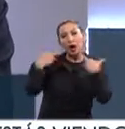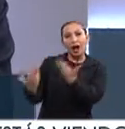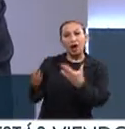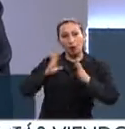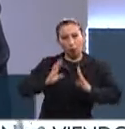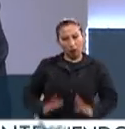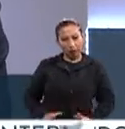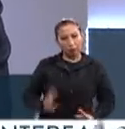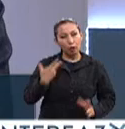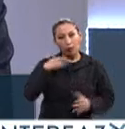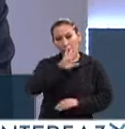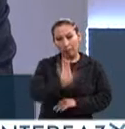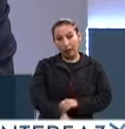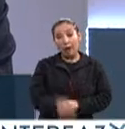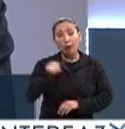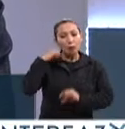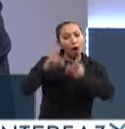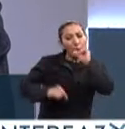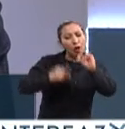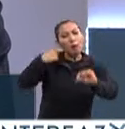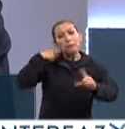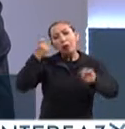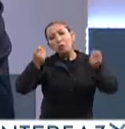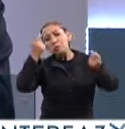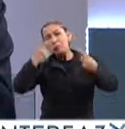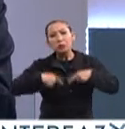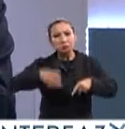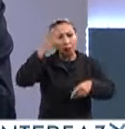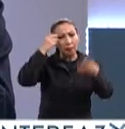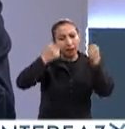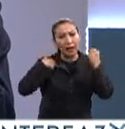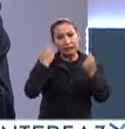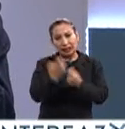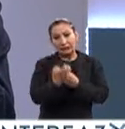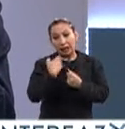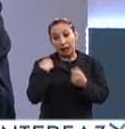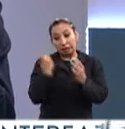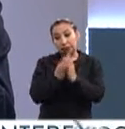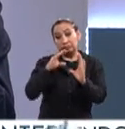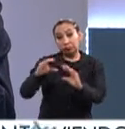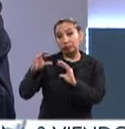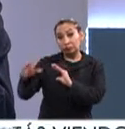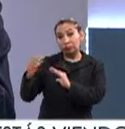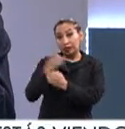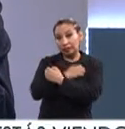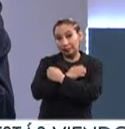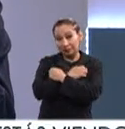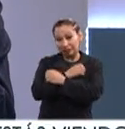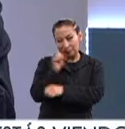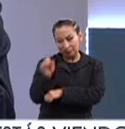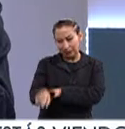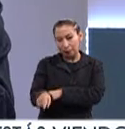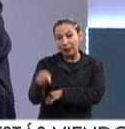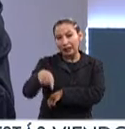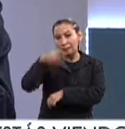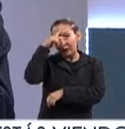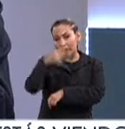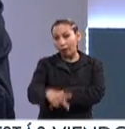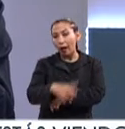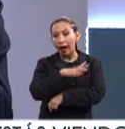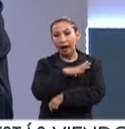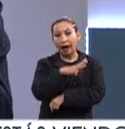que se ha venido desarrollando poco a poco en nuestro país y bueno, pues las acciones educativas que se implementan precisamente en